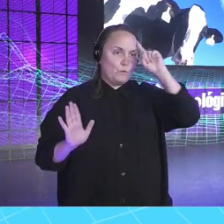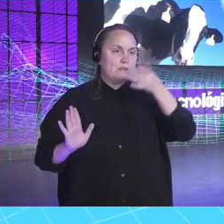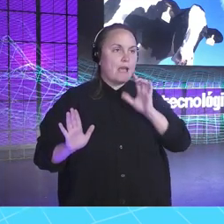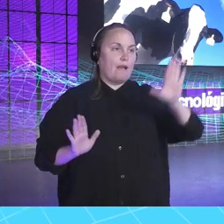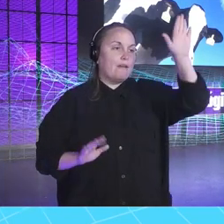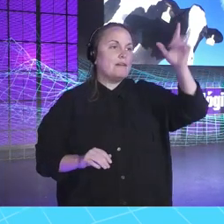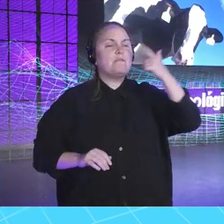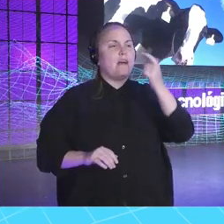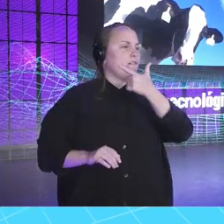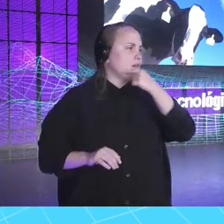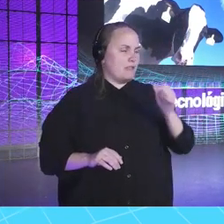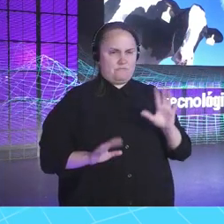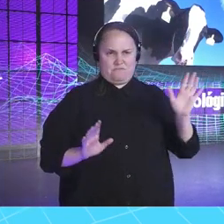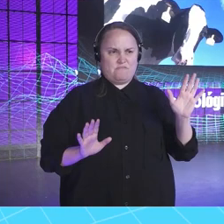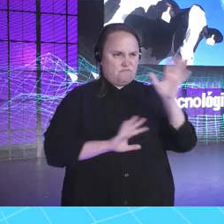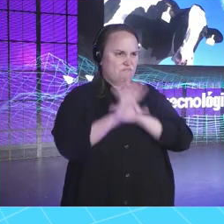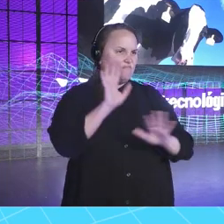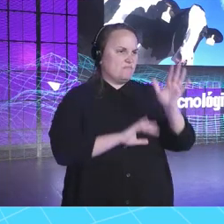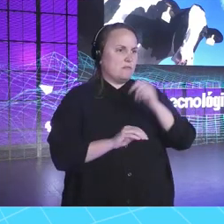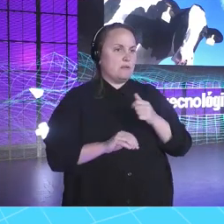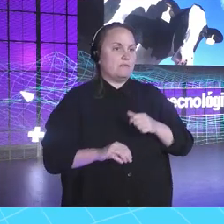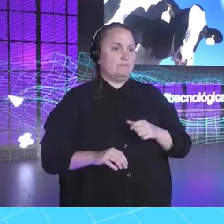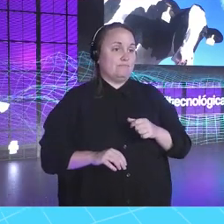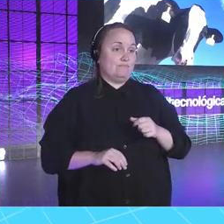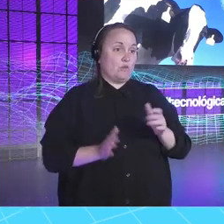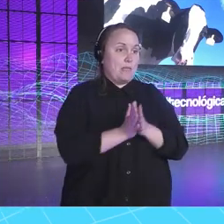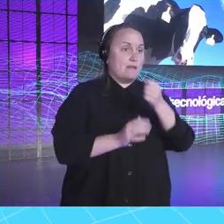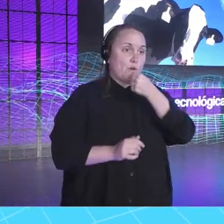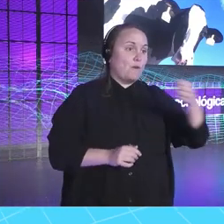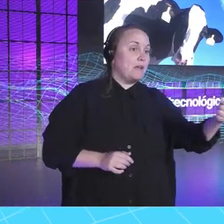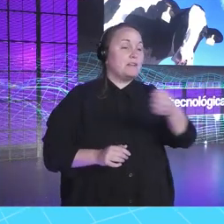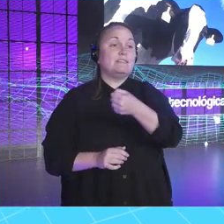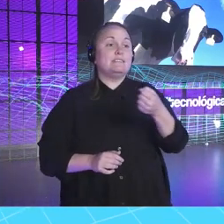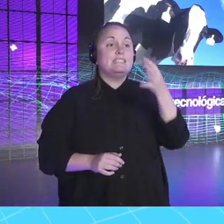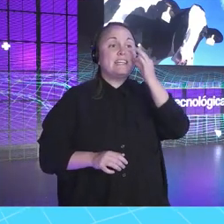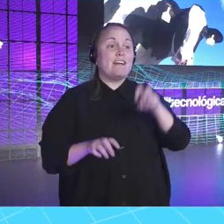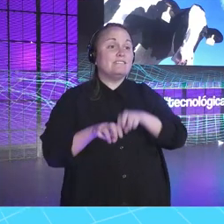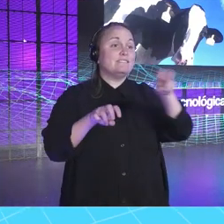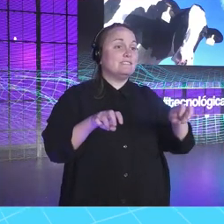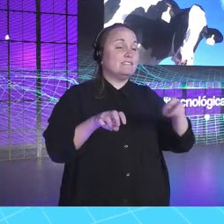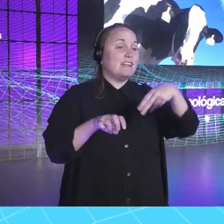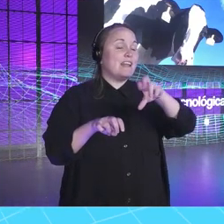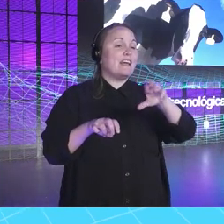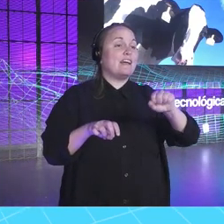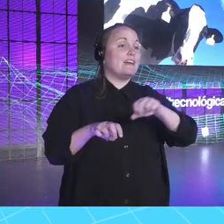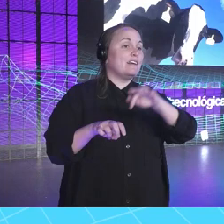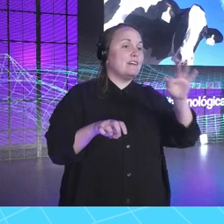dirá Mira hagámoslo fácil no para no sabes para no hacer correr tampoco Cómo te llamas la chica lo de nerea